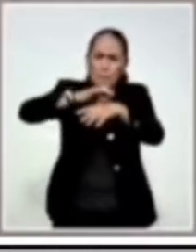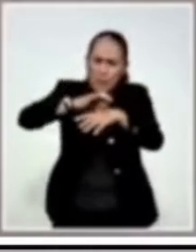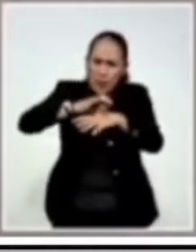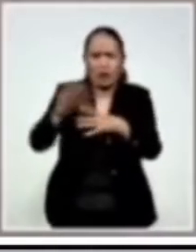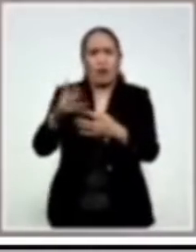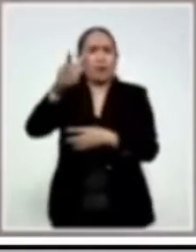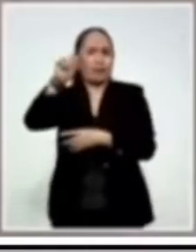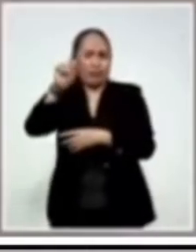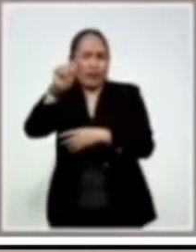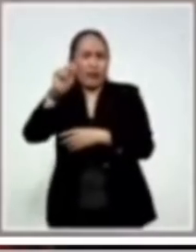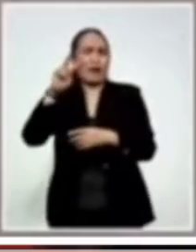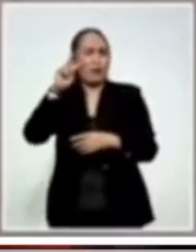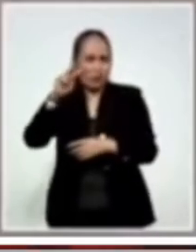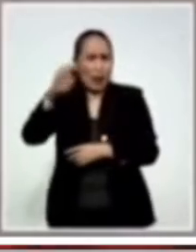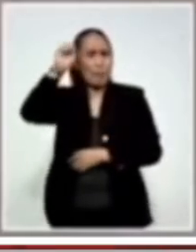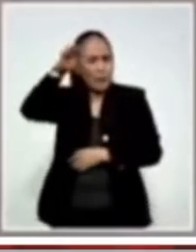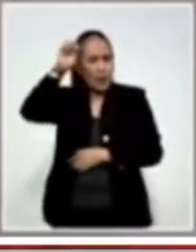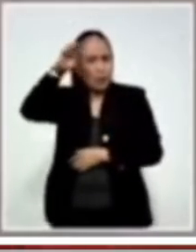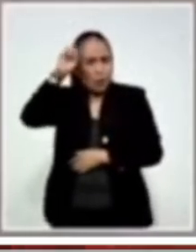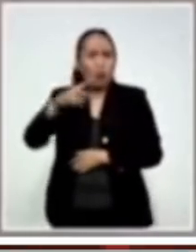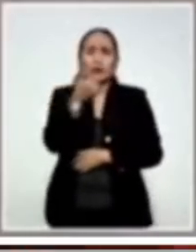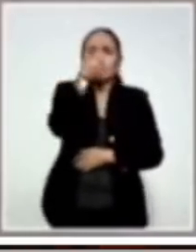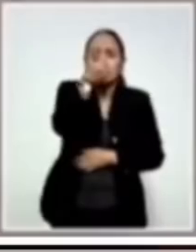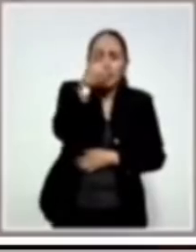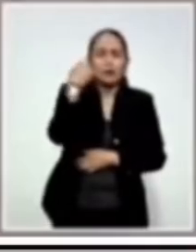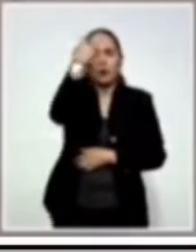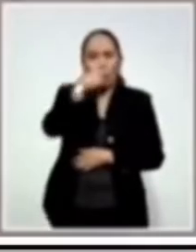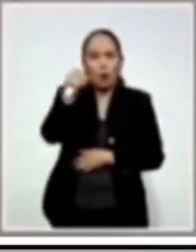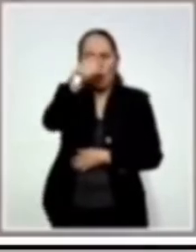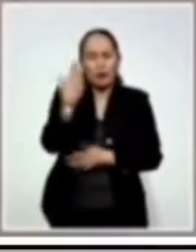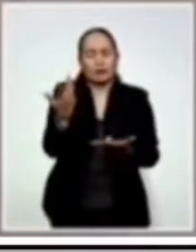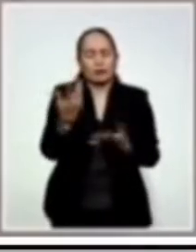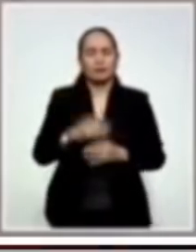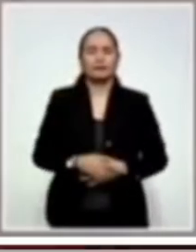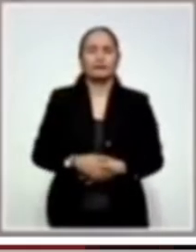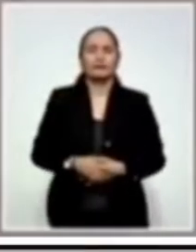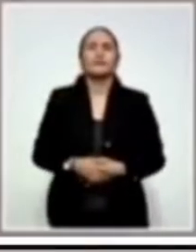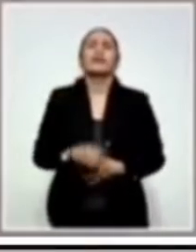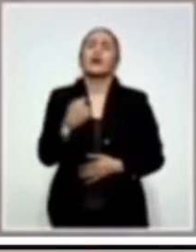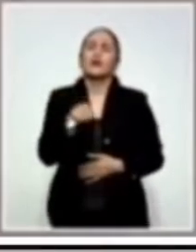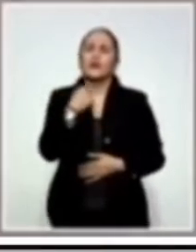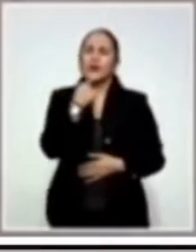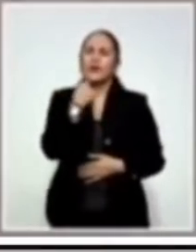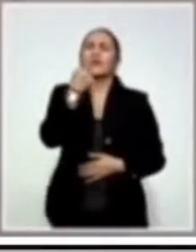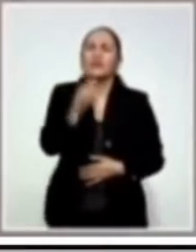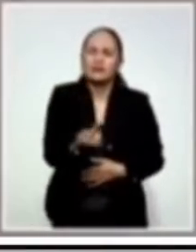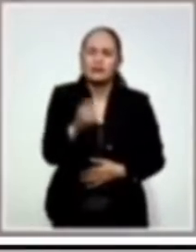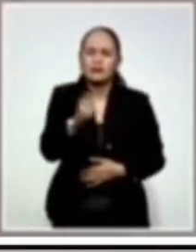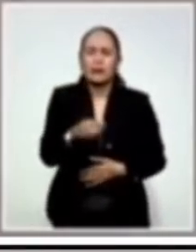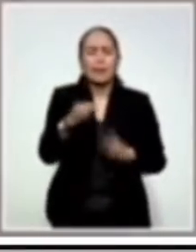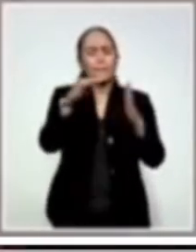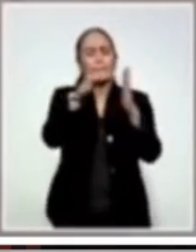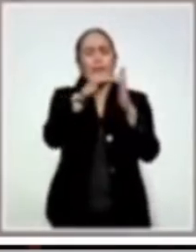televisado durante 6 horas. Lo primero que debo decir es que la metodología